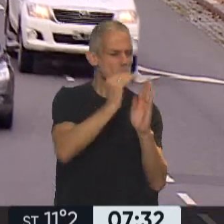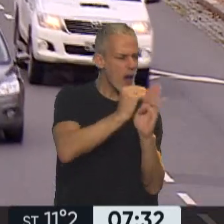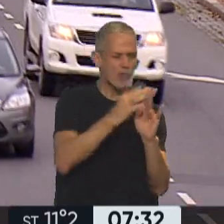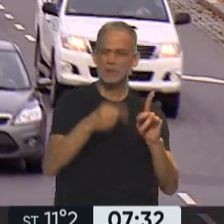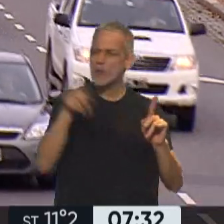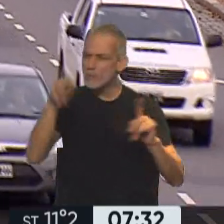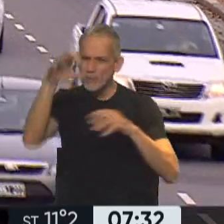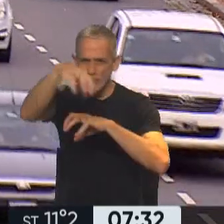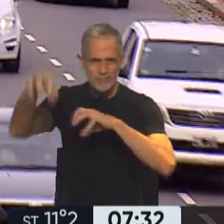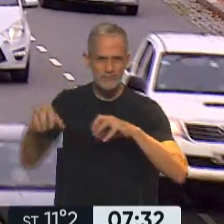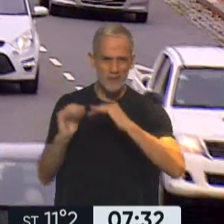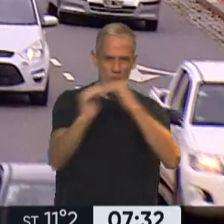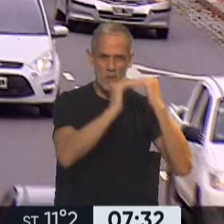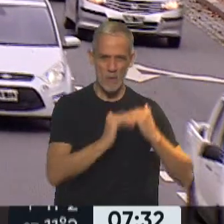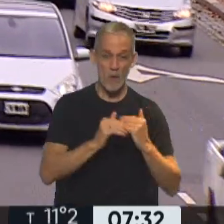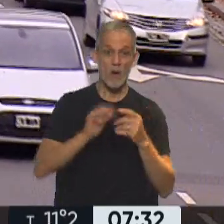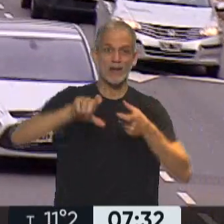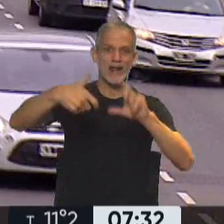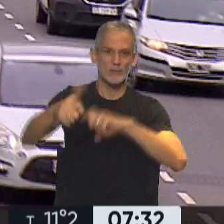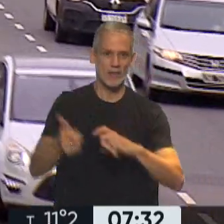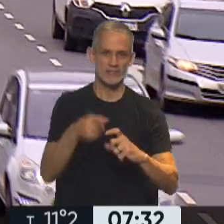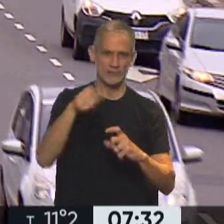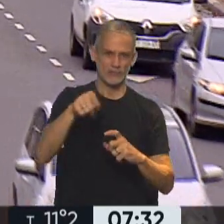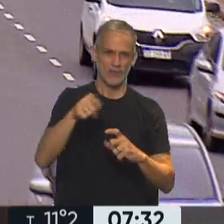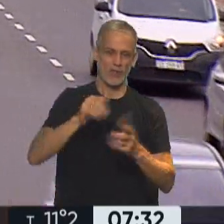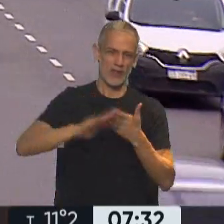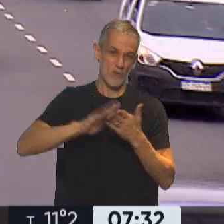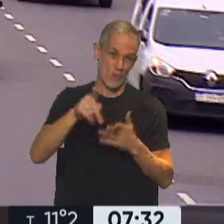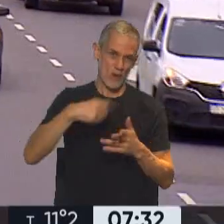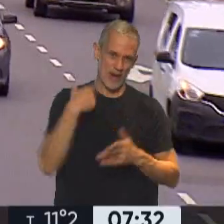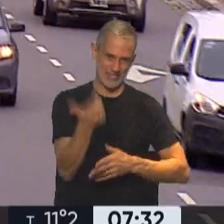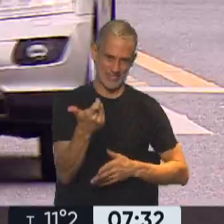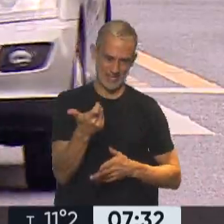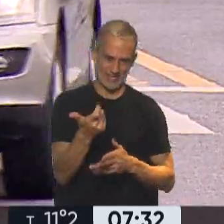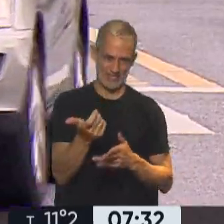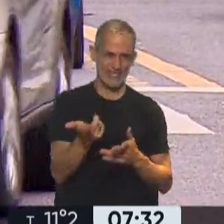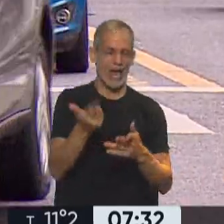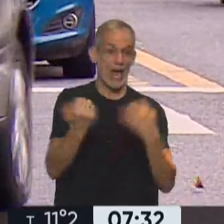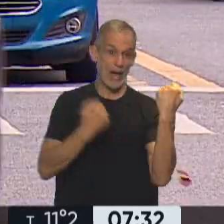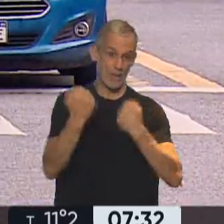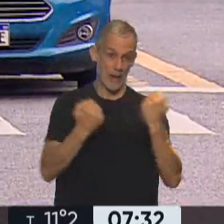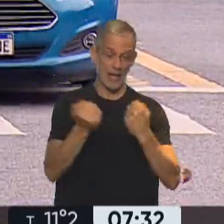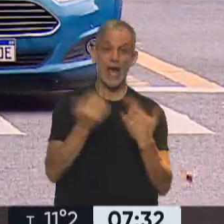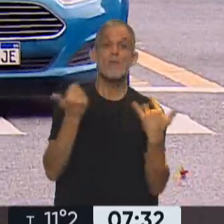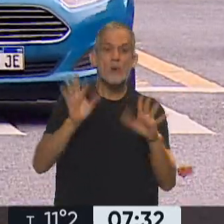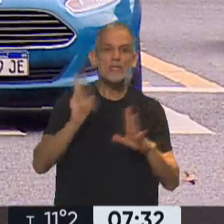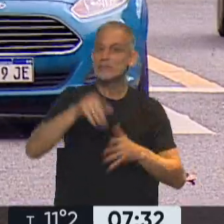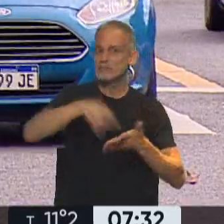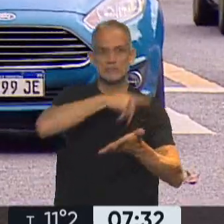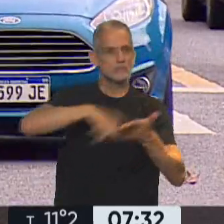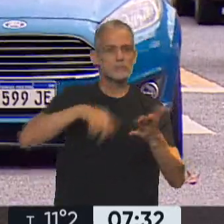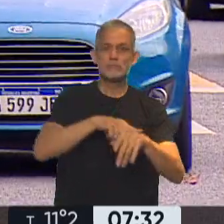momento de emitir la renovación de esa licencia la licencia puede ser inhabilitada por